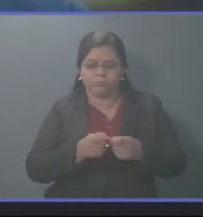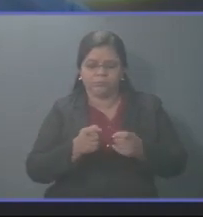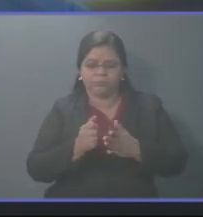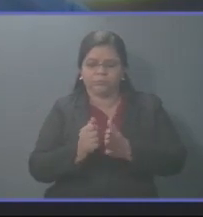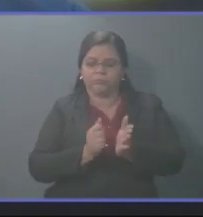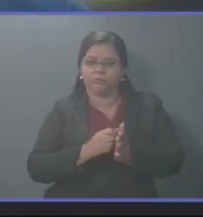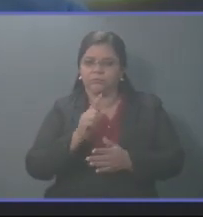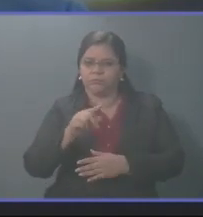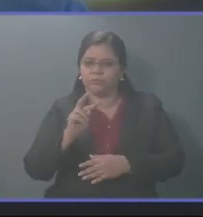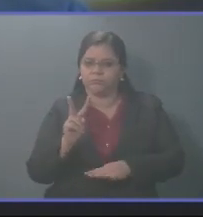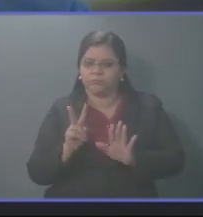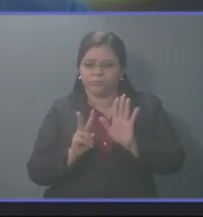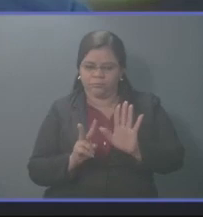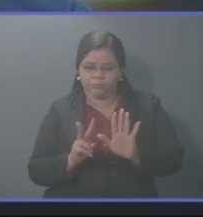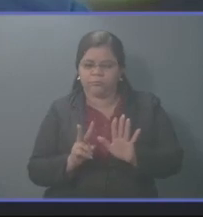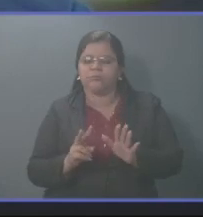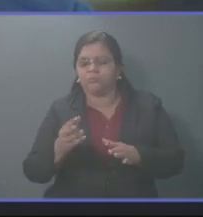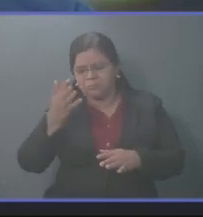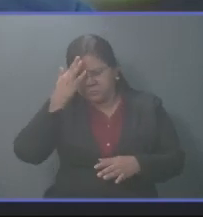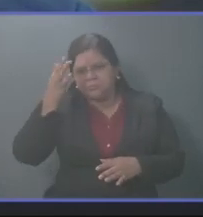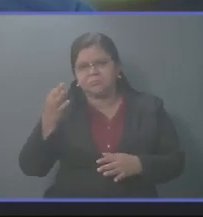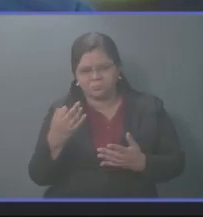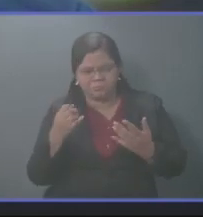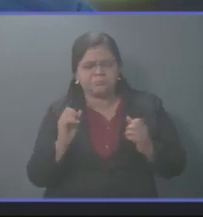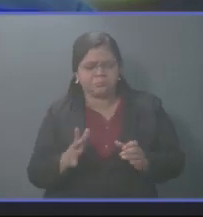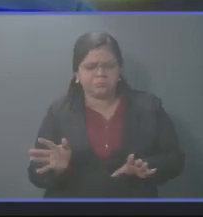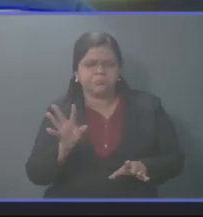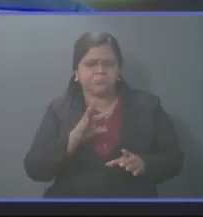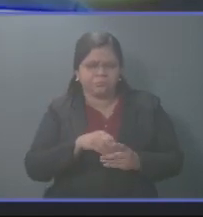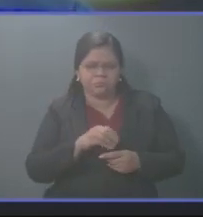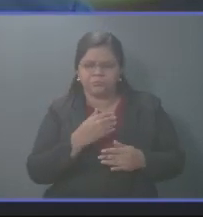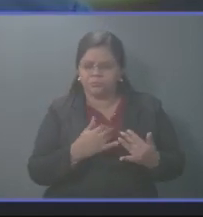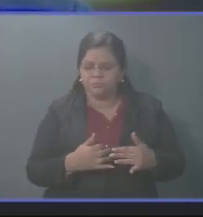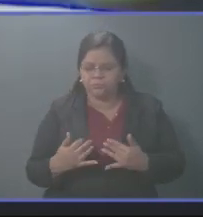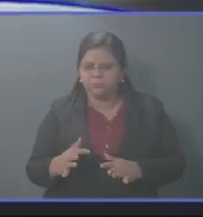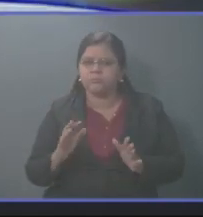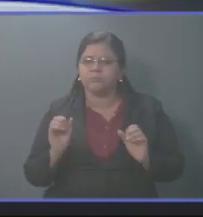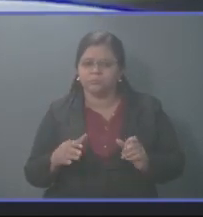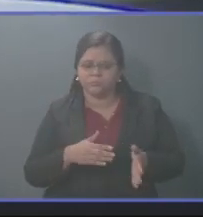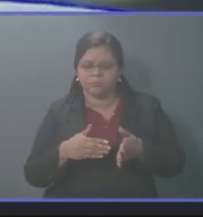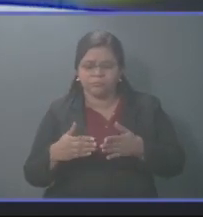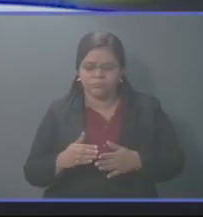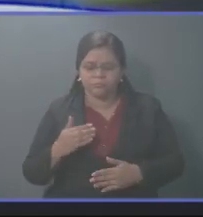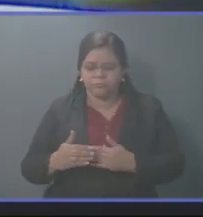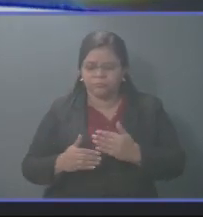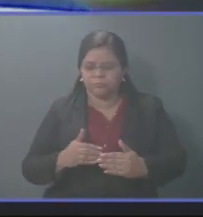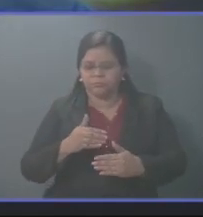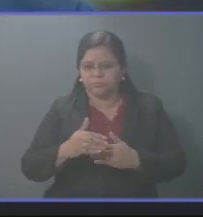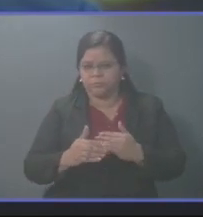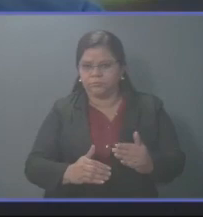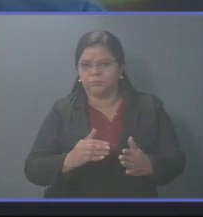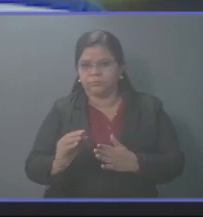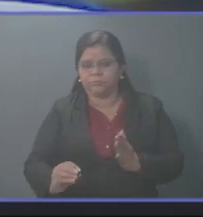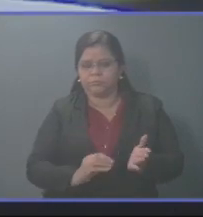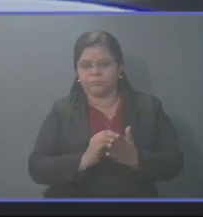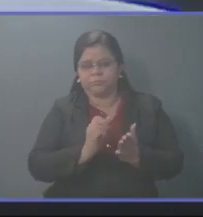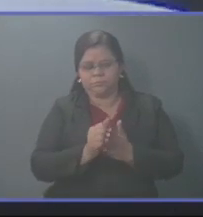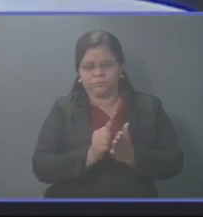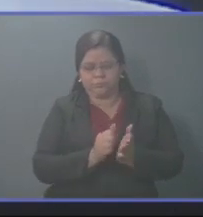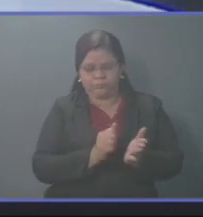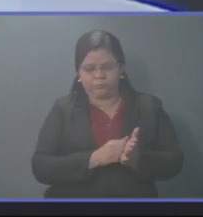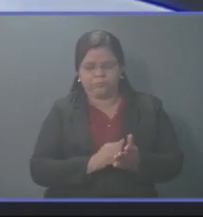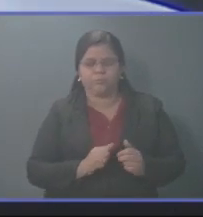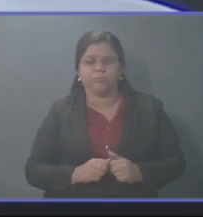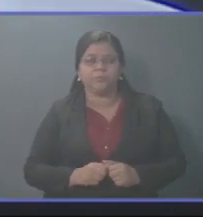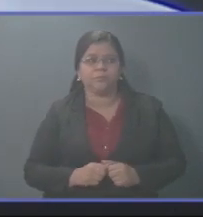artículo 127 se considera factible incorporar la oficiosidad para iniciar el procedimiento, quedando los artículos de la siguiente